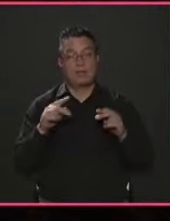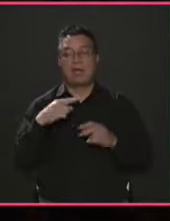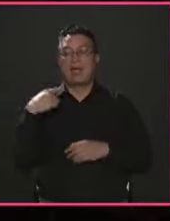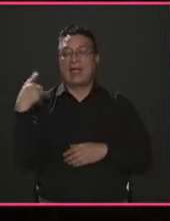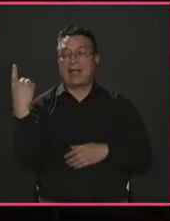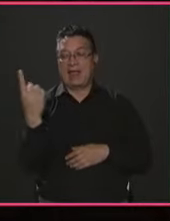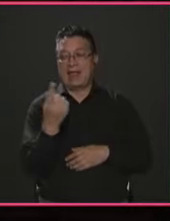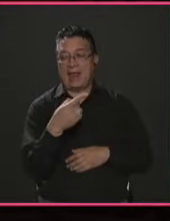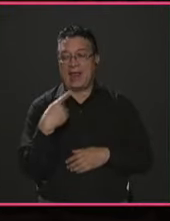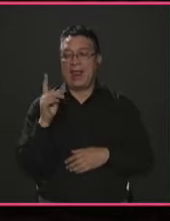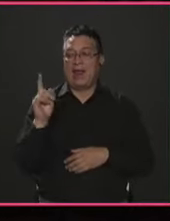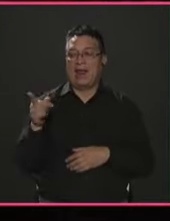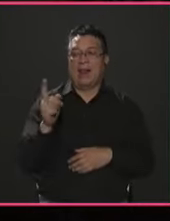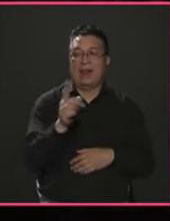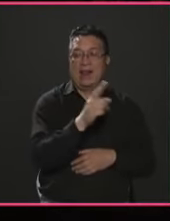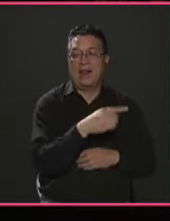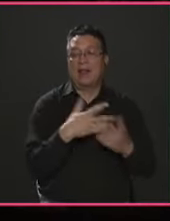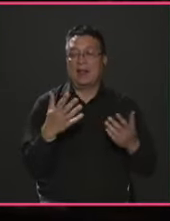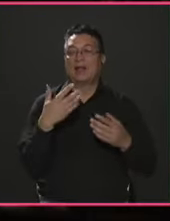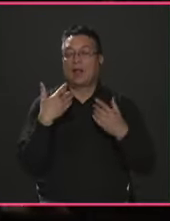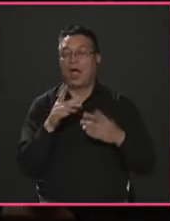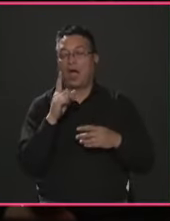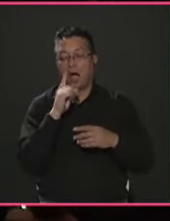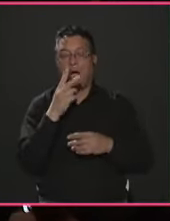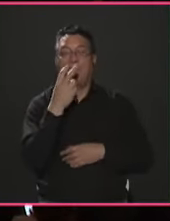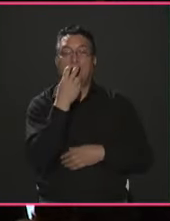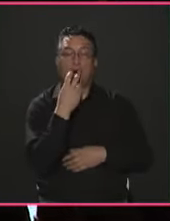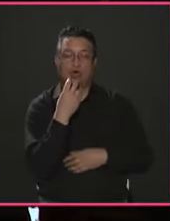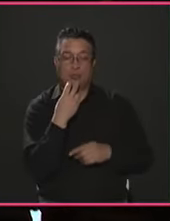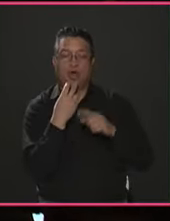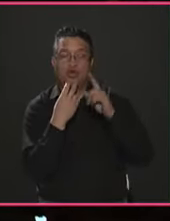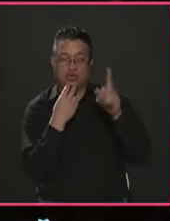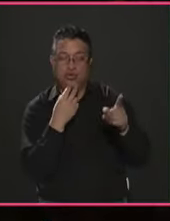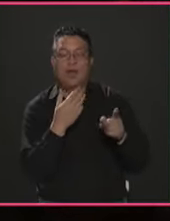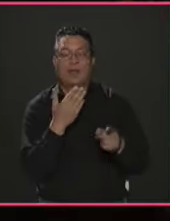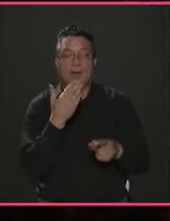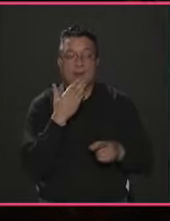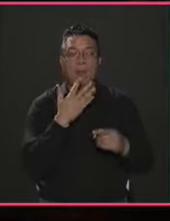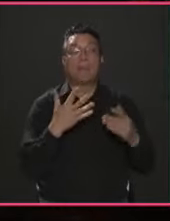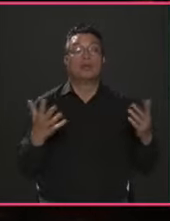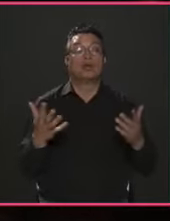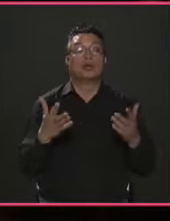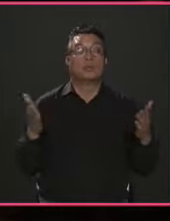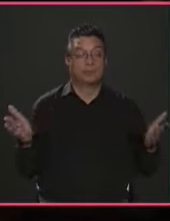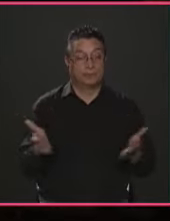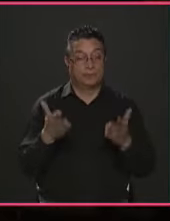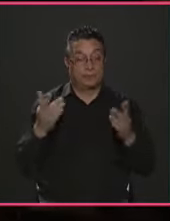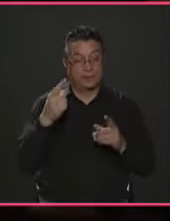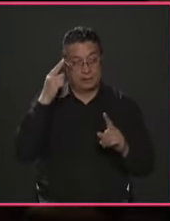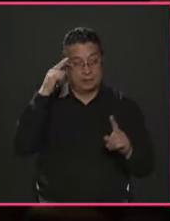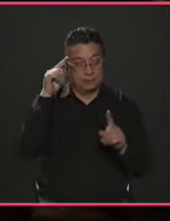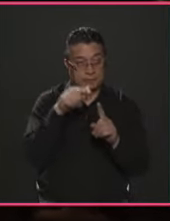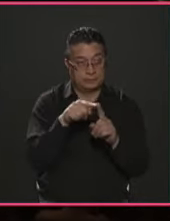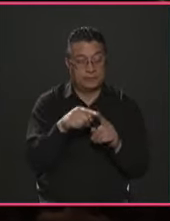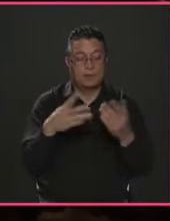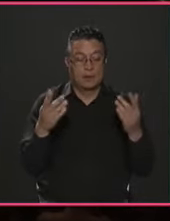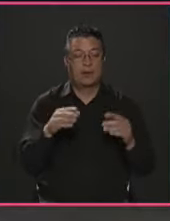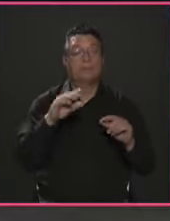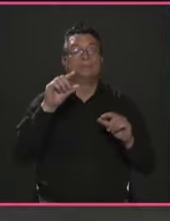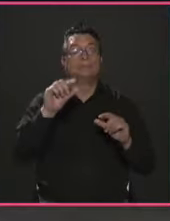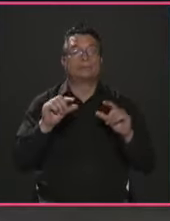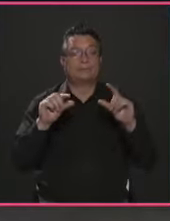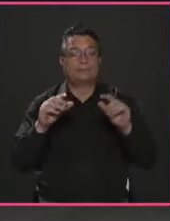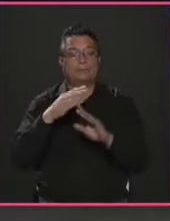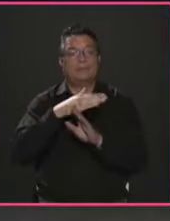generalizando eh eh Hasta hasta Puerto mon porque los incentivos están puestos con los pequeños